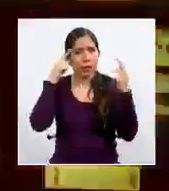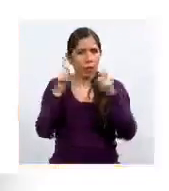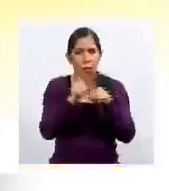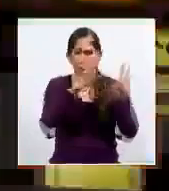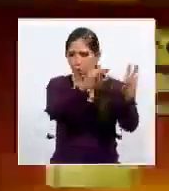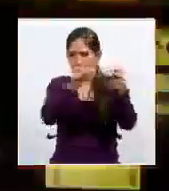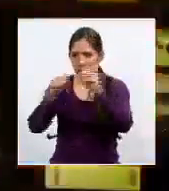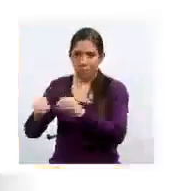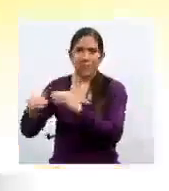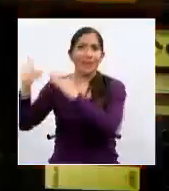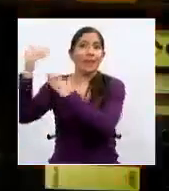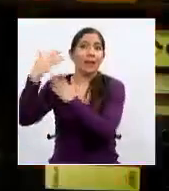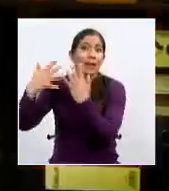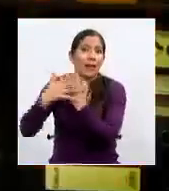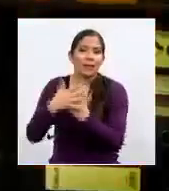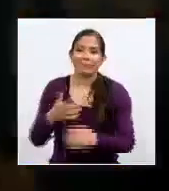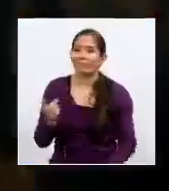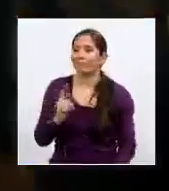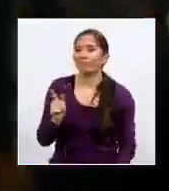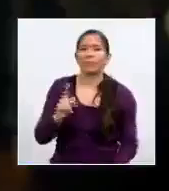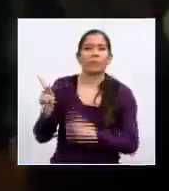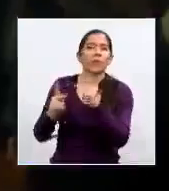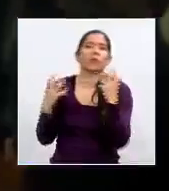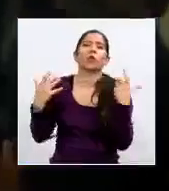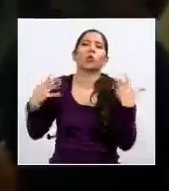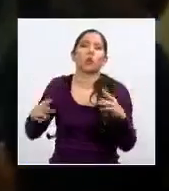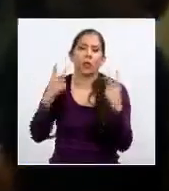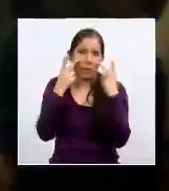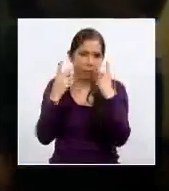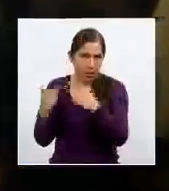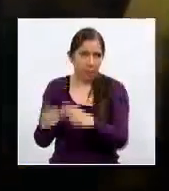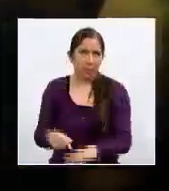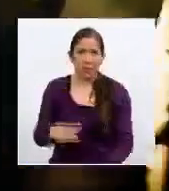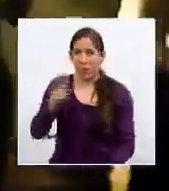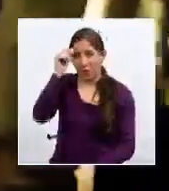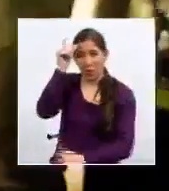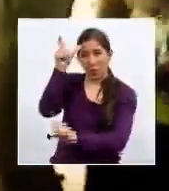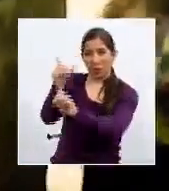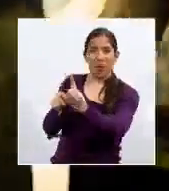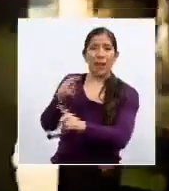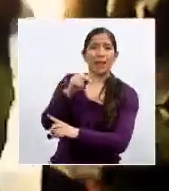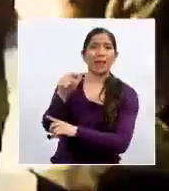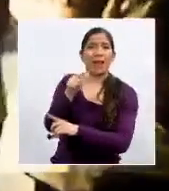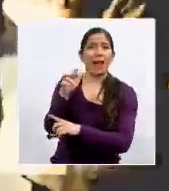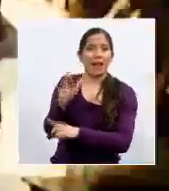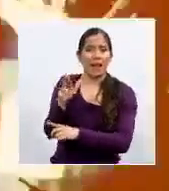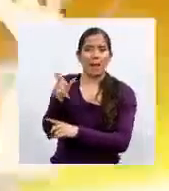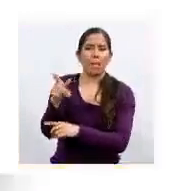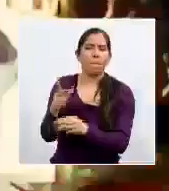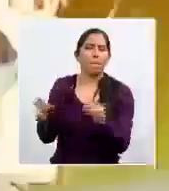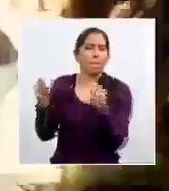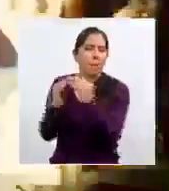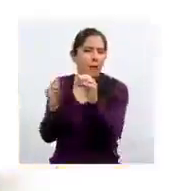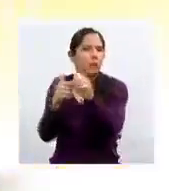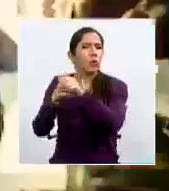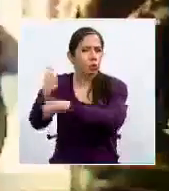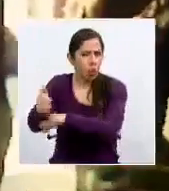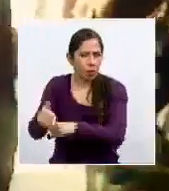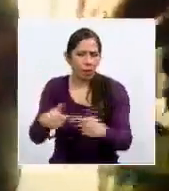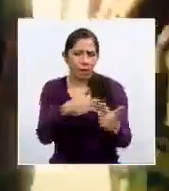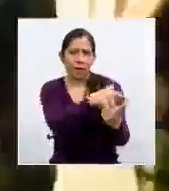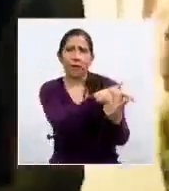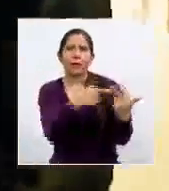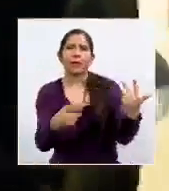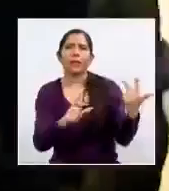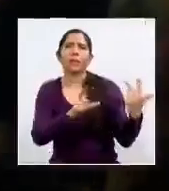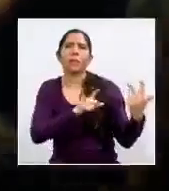lo quieren en ese lugar, en otras palabras. Nayar es el principal acusado del triple asesinato en el municipio de Porongo, registrado el